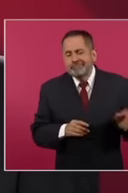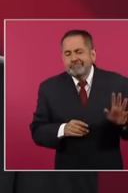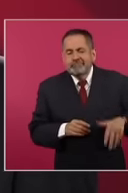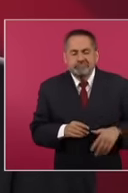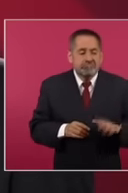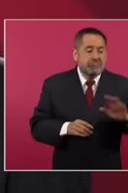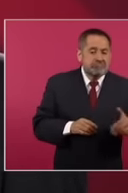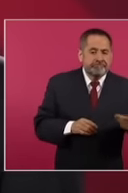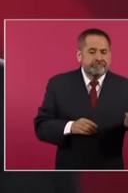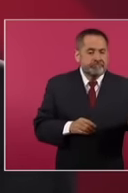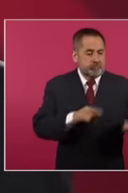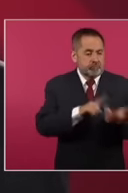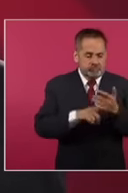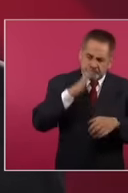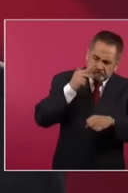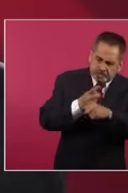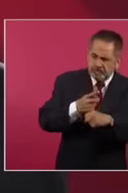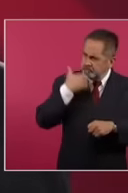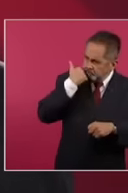no hay voluntad